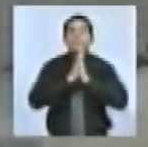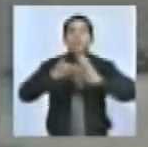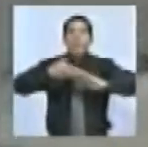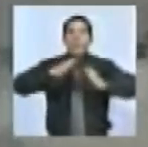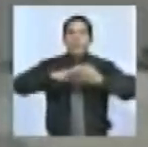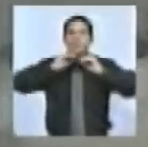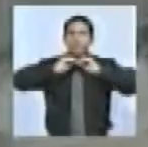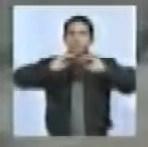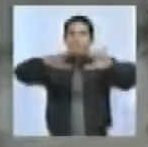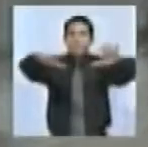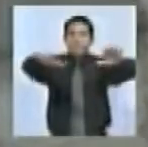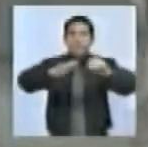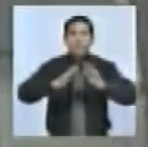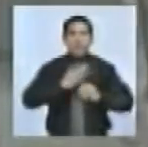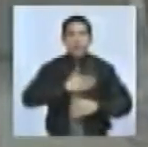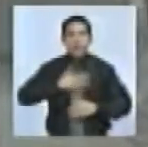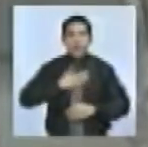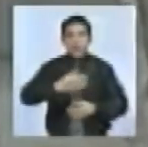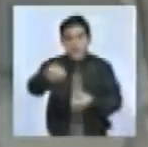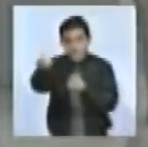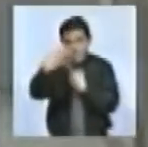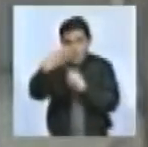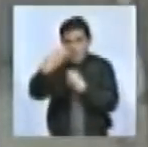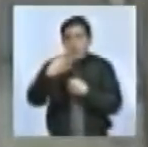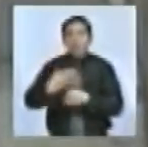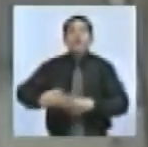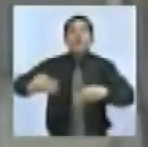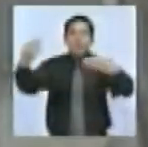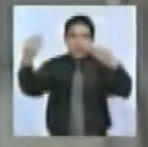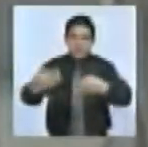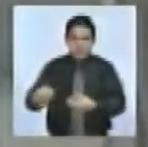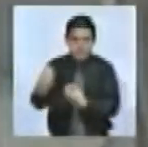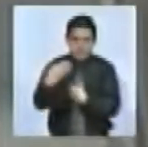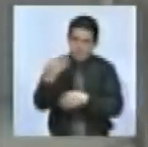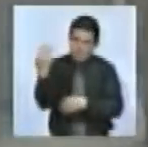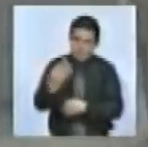comunidad educativa mantenerse informada a través de las fuentes oficiales.